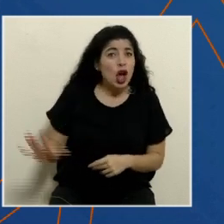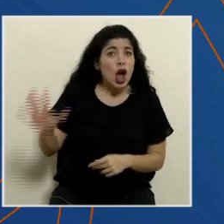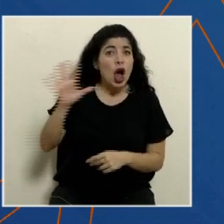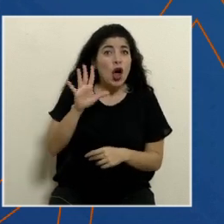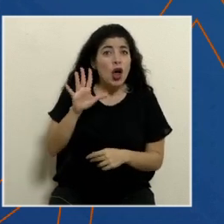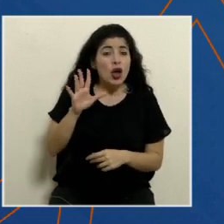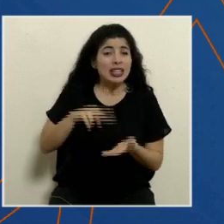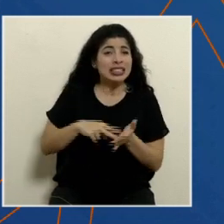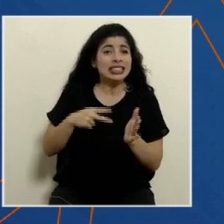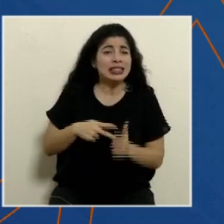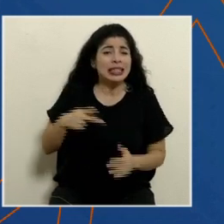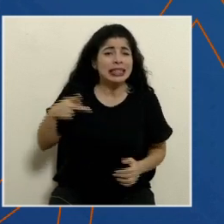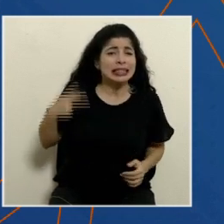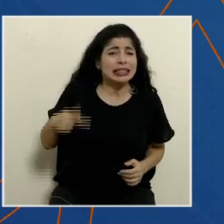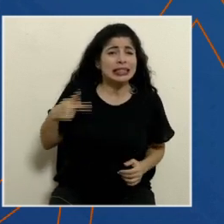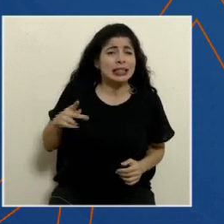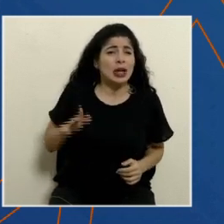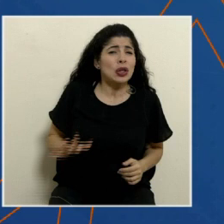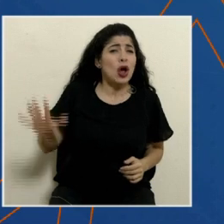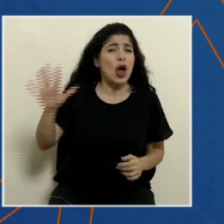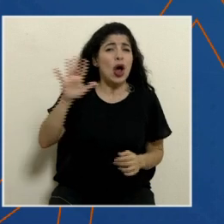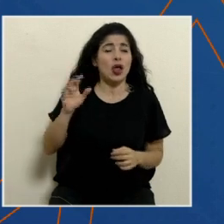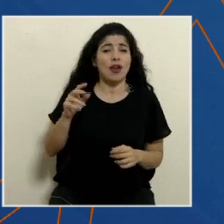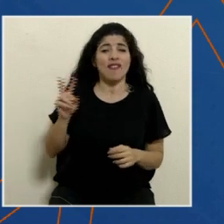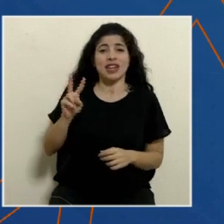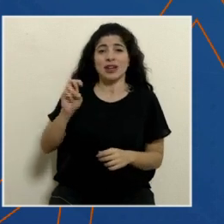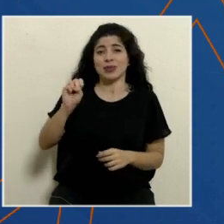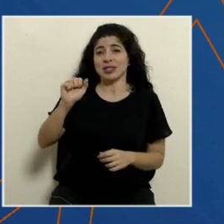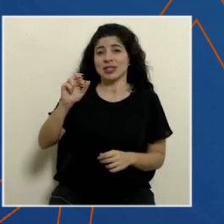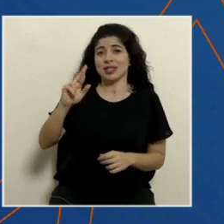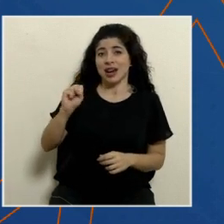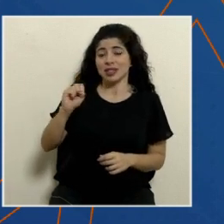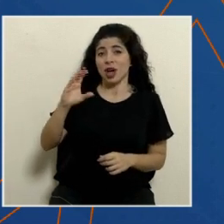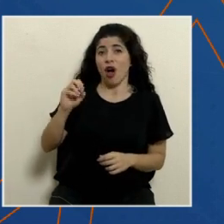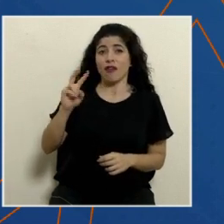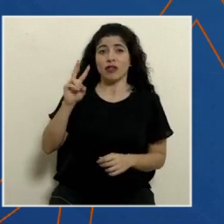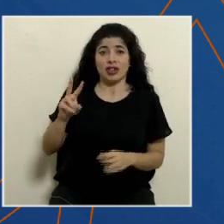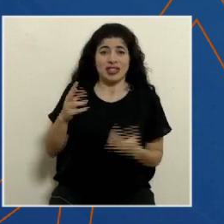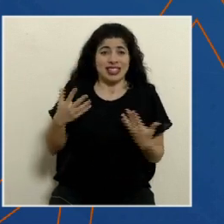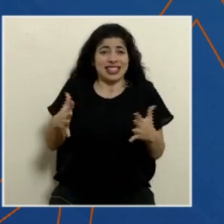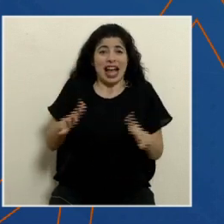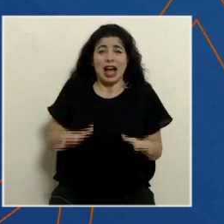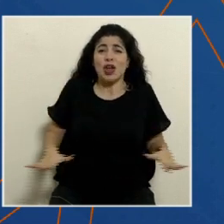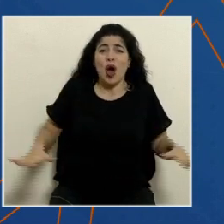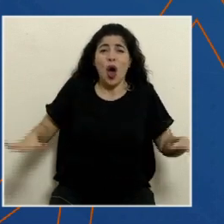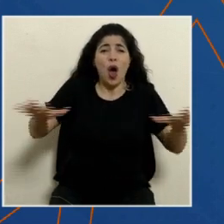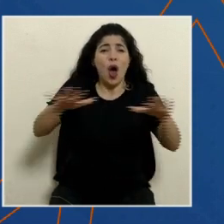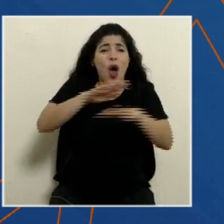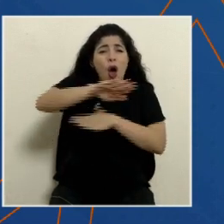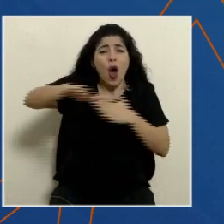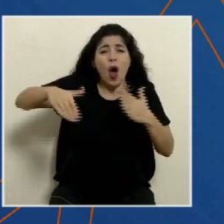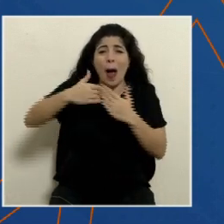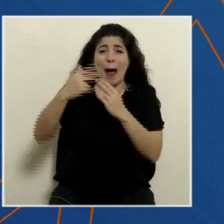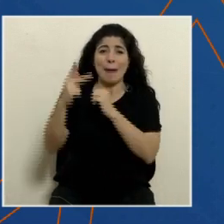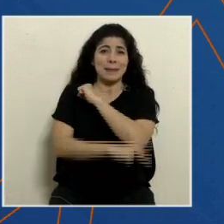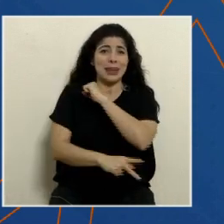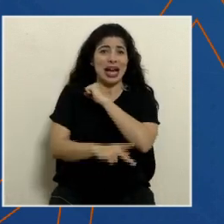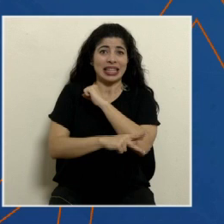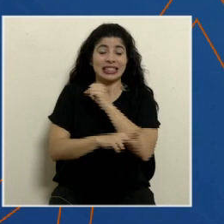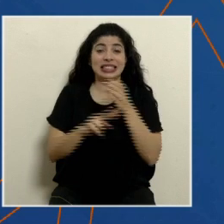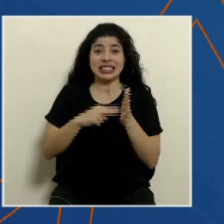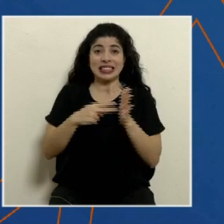riesgo ampliado de la transmisión del SARS-CoV-2 en todo nuestro territorio, y por ende tomar desde el